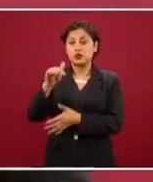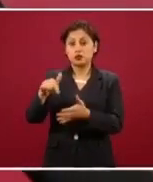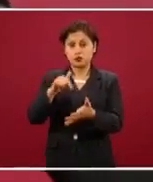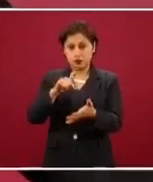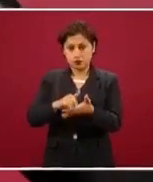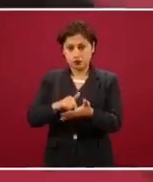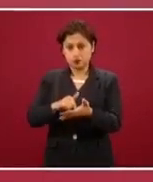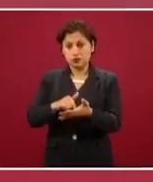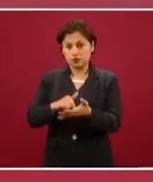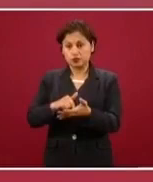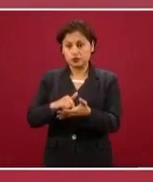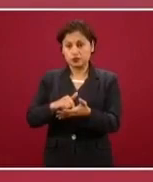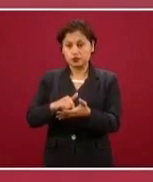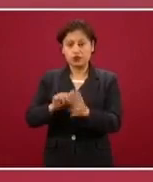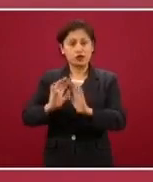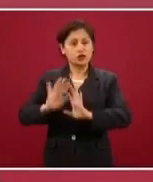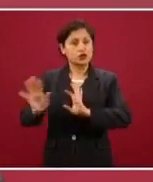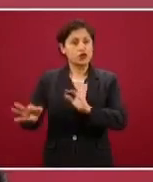un